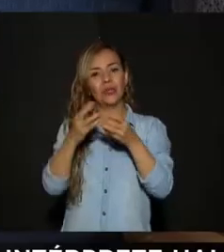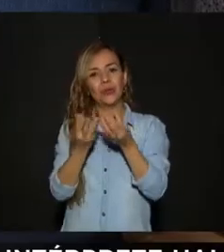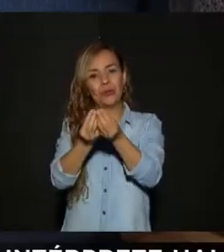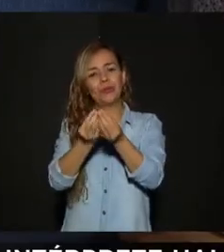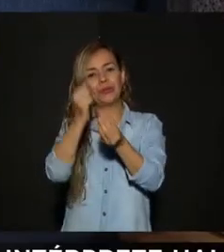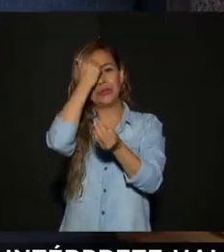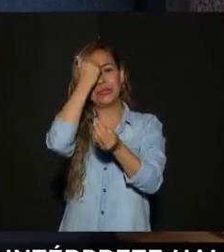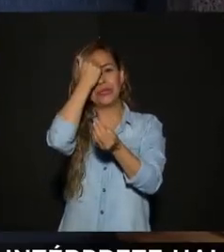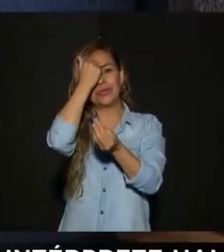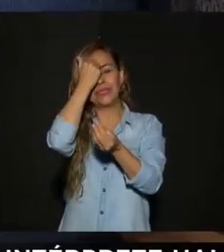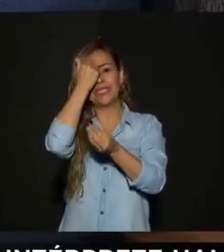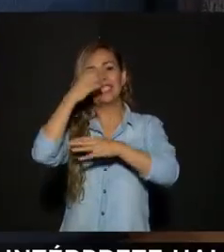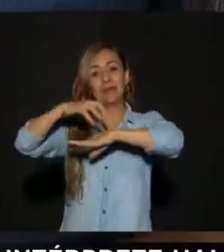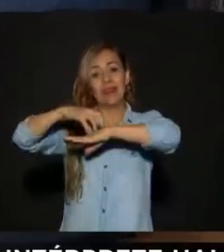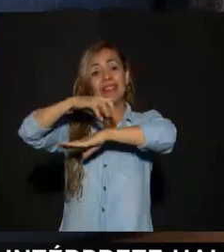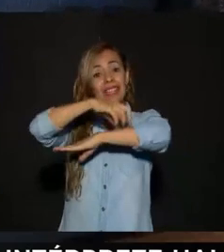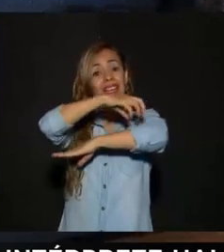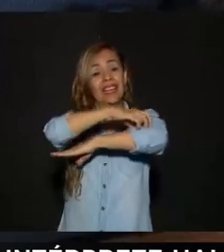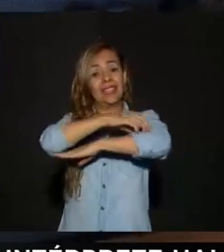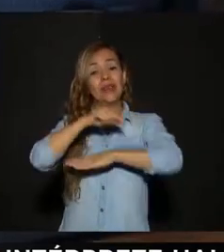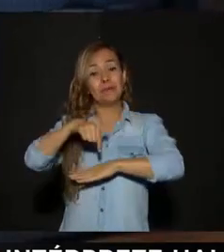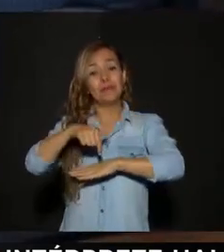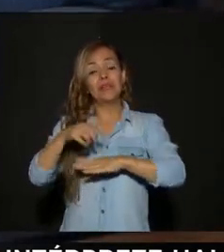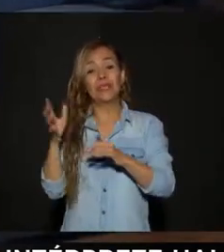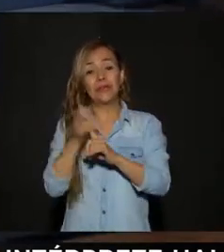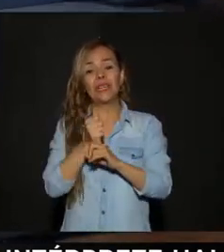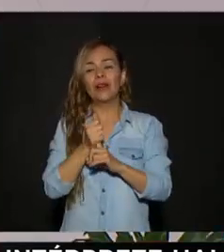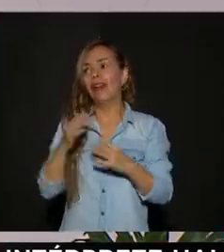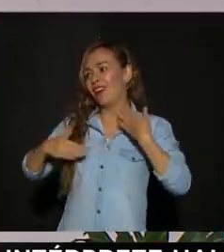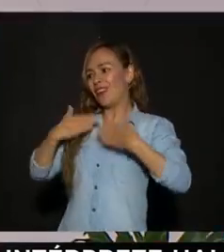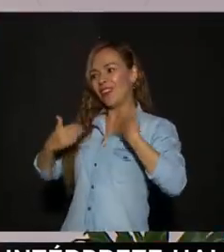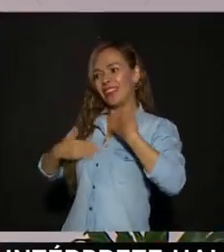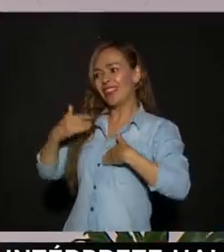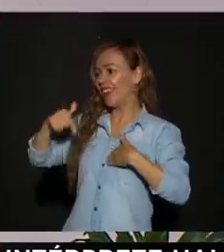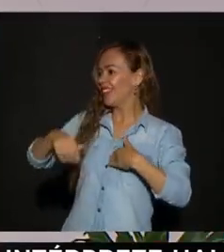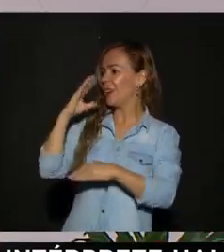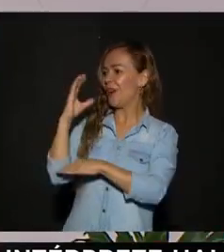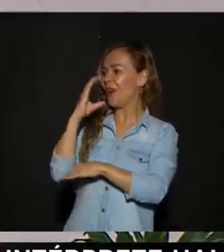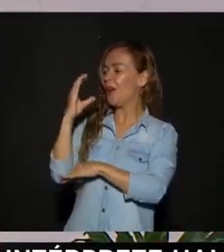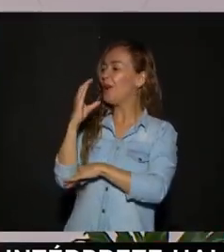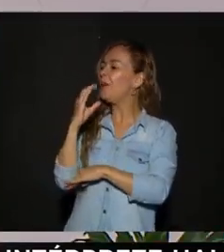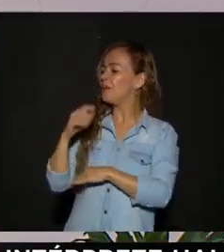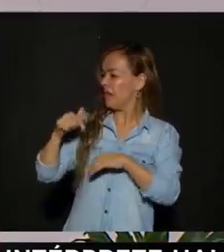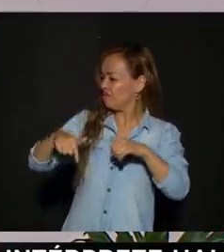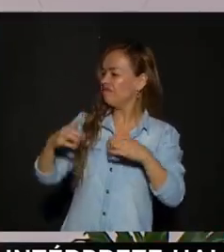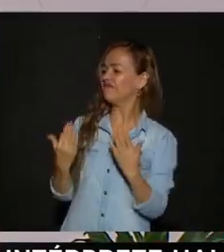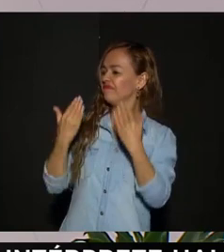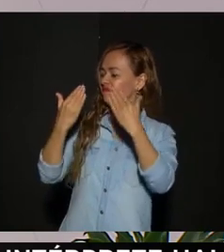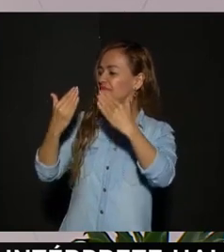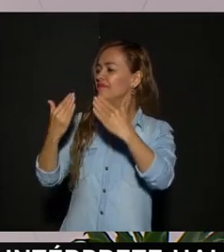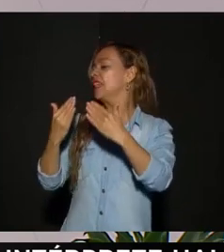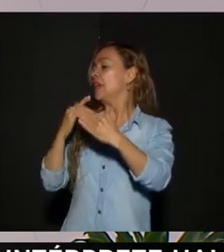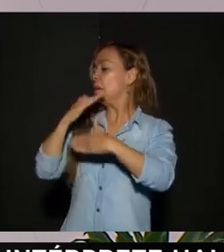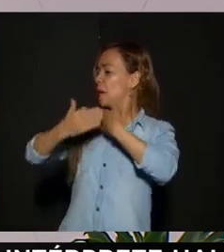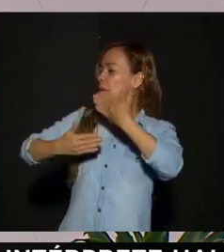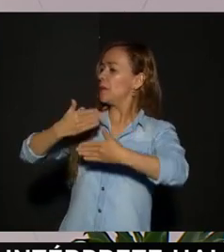alegría para esta profesora, digamos también para los colombianos que cada vez se va perfeccionando más, digamos, en esta rama de descubrir